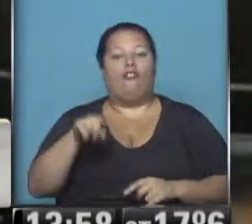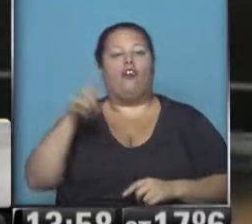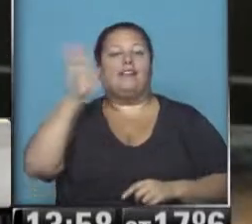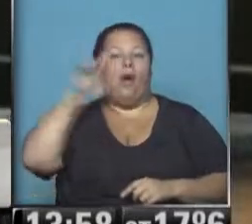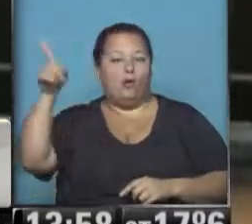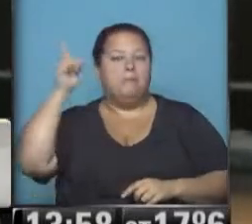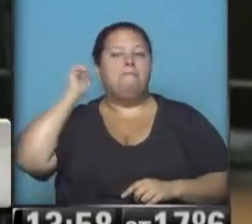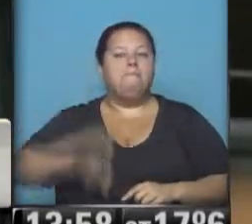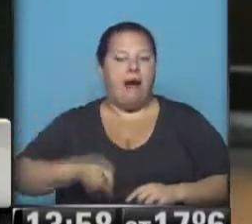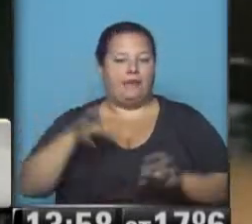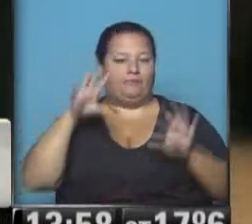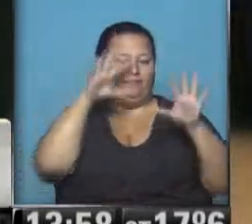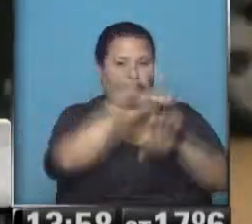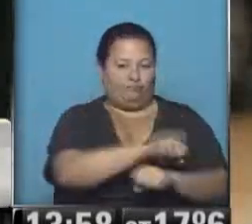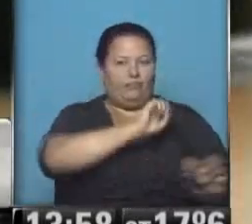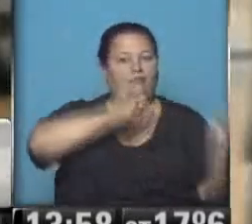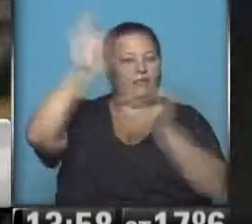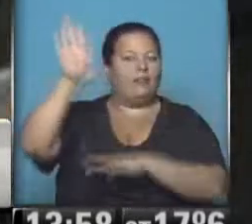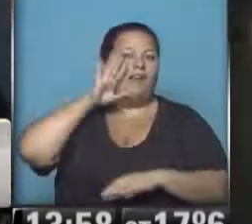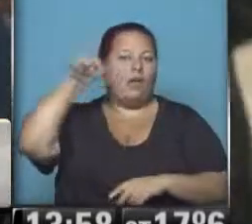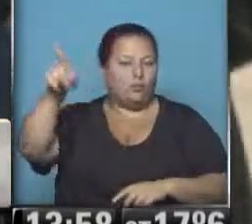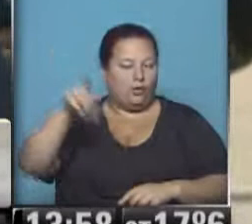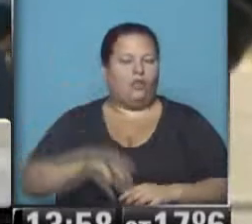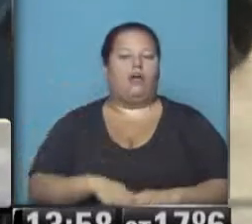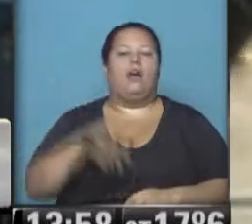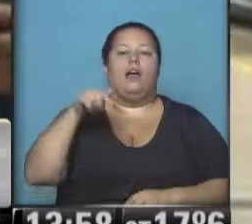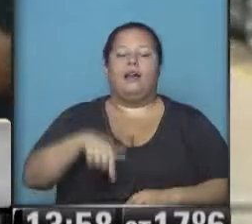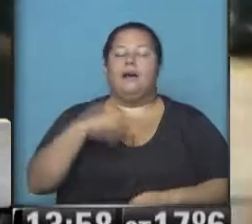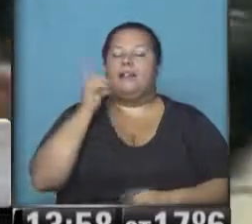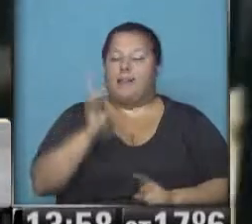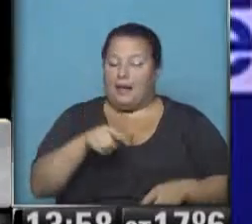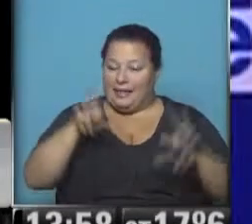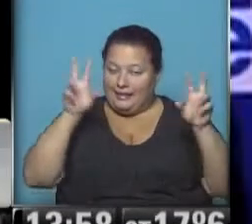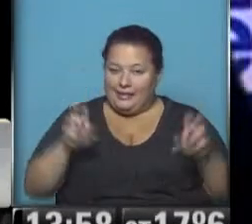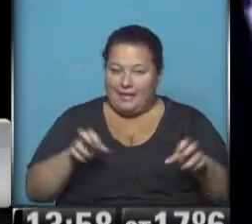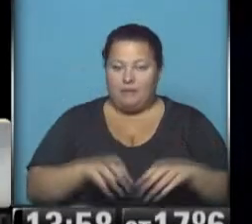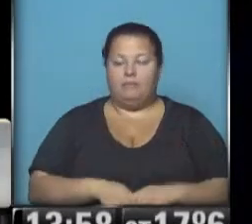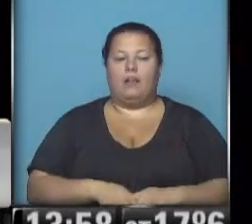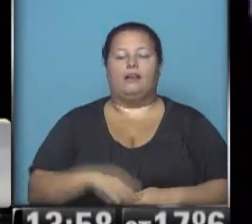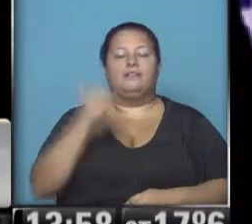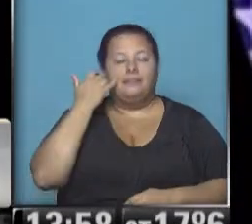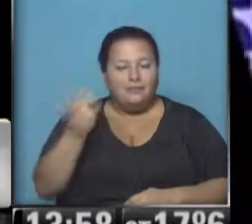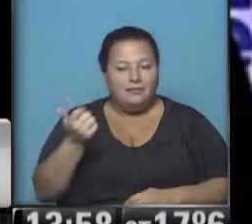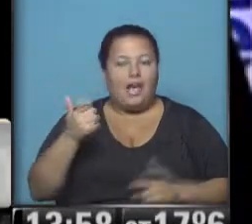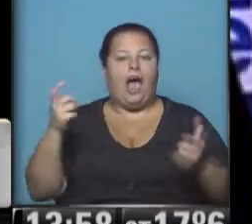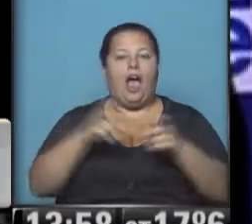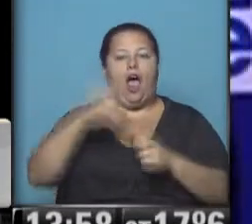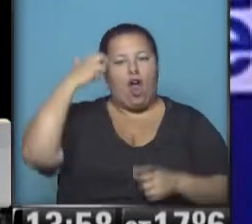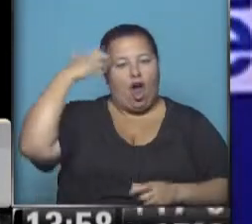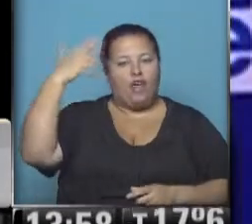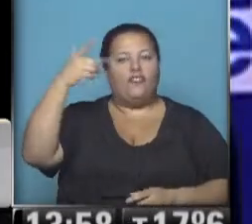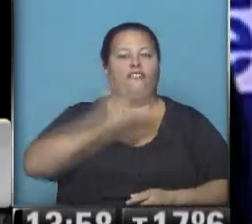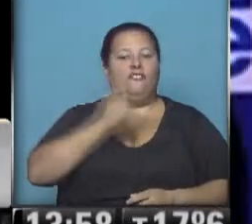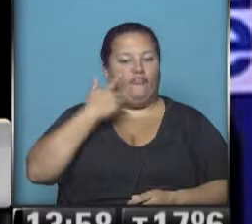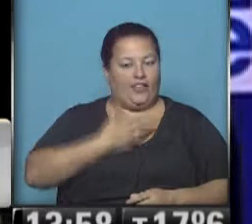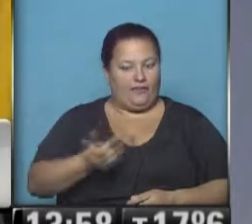Estados Unidos habían pedido su extradición a la Argentina. Cabe destacar en este sentido que ya se ha desarrollado el Congreso de la FIFA,